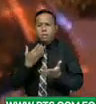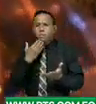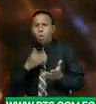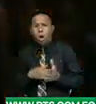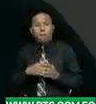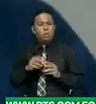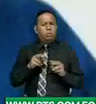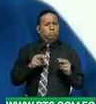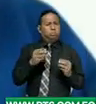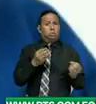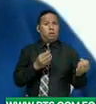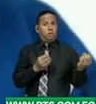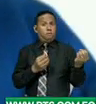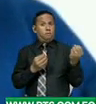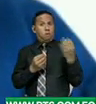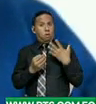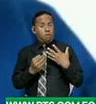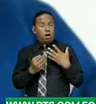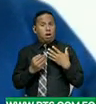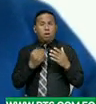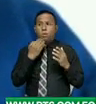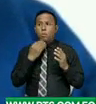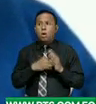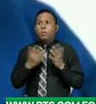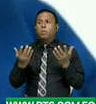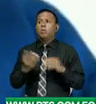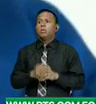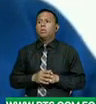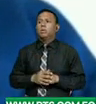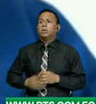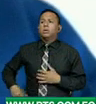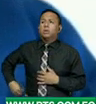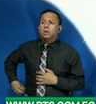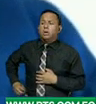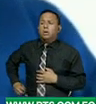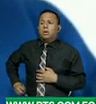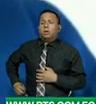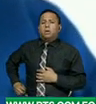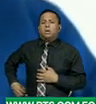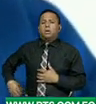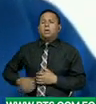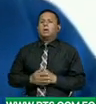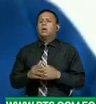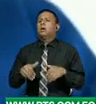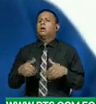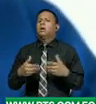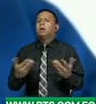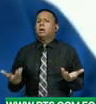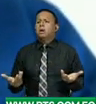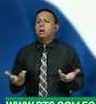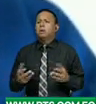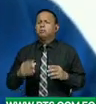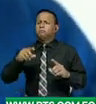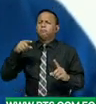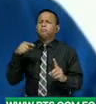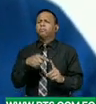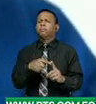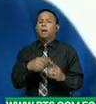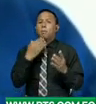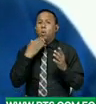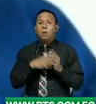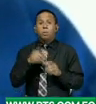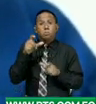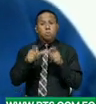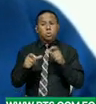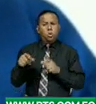Es un protocolo que tiene seis procedimientos que lo que busca es disuadir a que las amenazas no